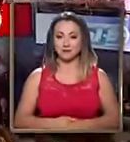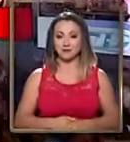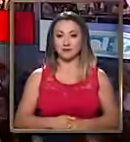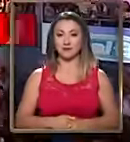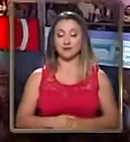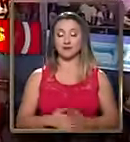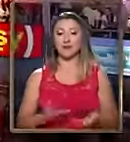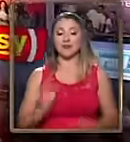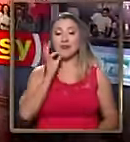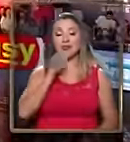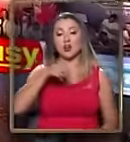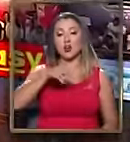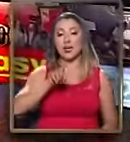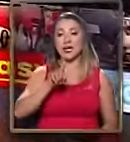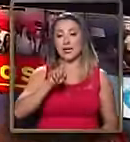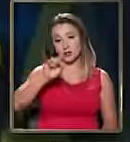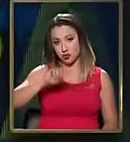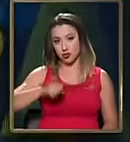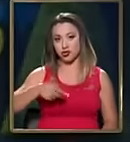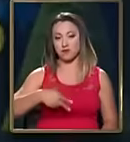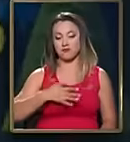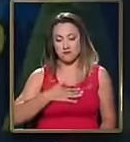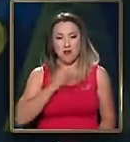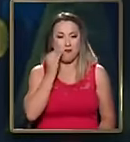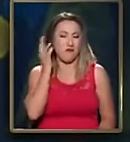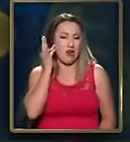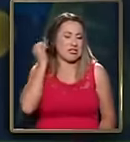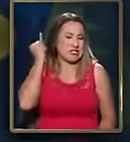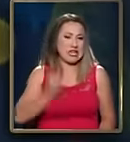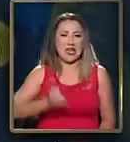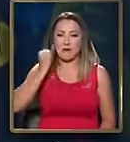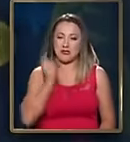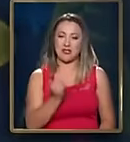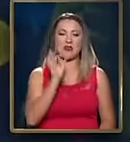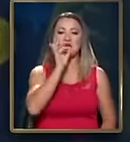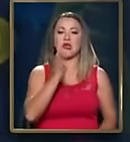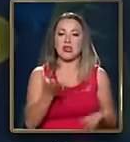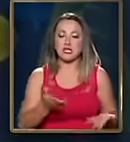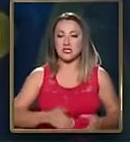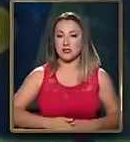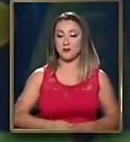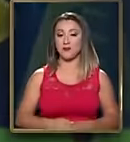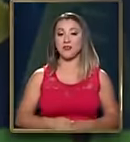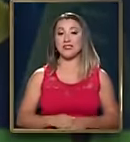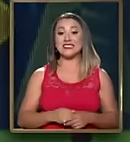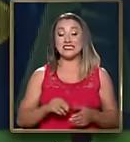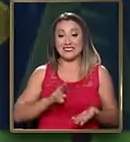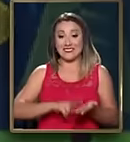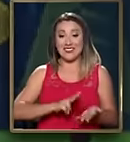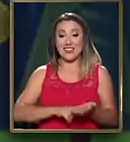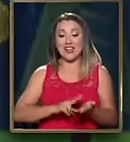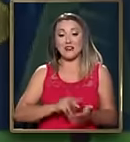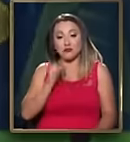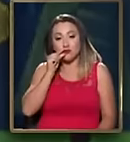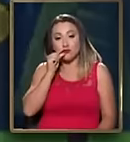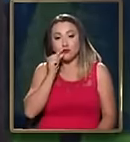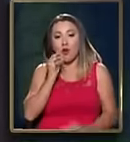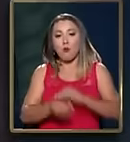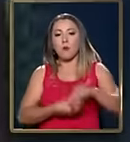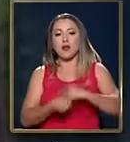Como dijo Nelson Ávila, mi abuela siempre decía que la hierba le hace bien al